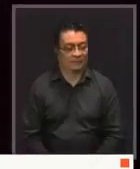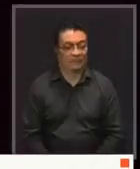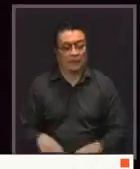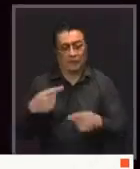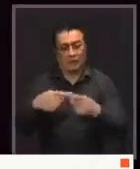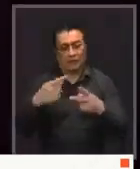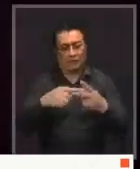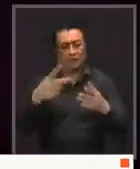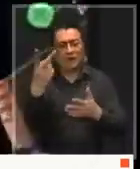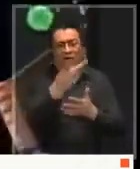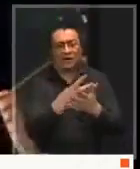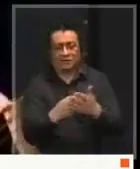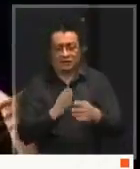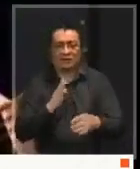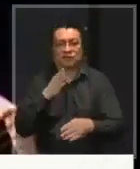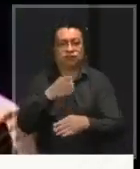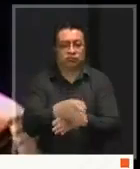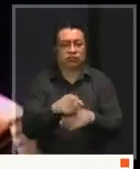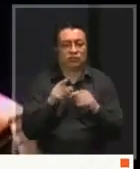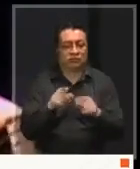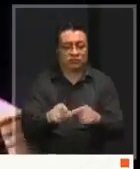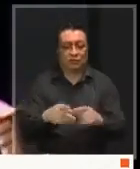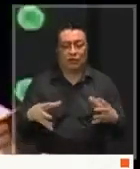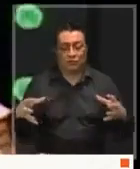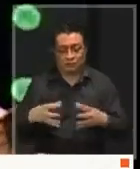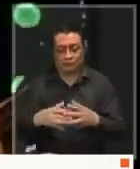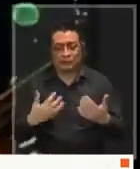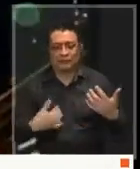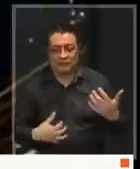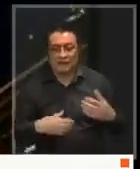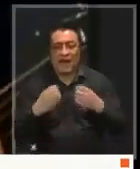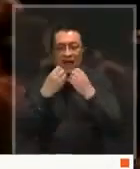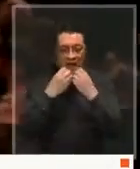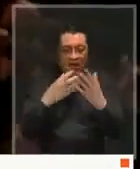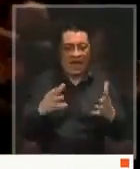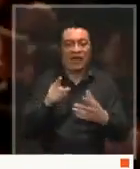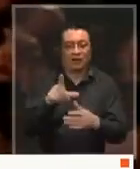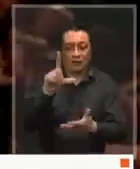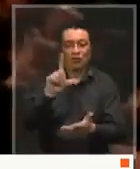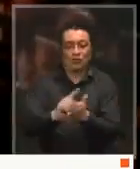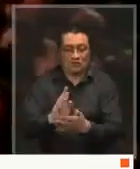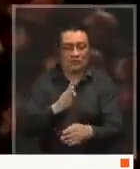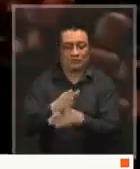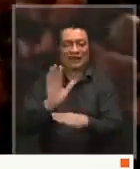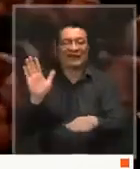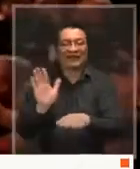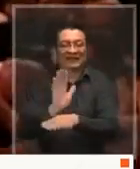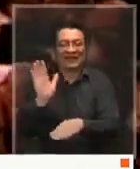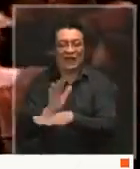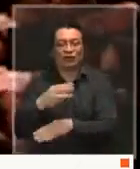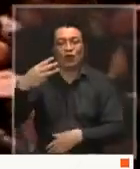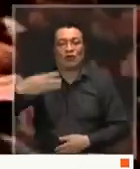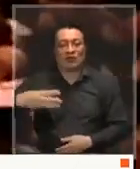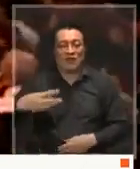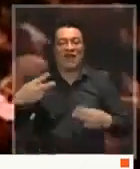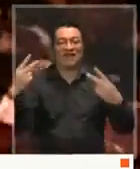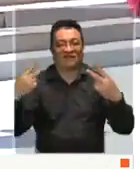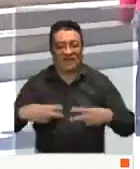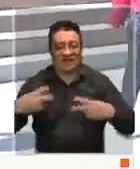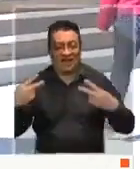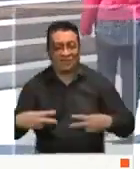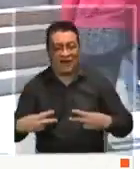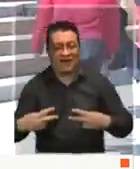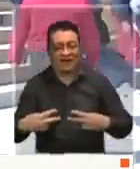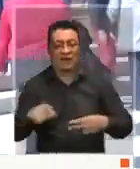notables artistas se presentaron en él. Bandas, orquestas y cantantes usaron este espacio, el Teatro Municipal de Viña del Mar. Una